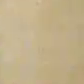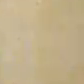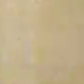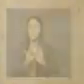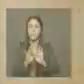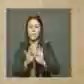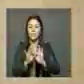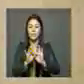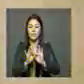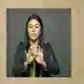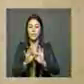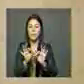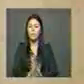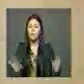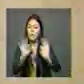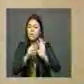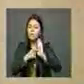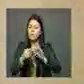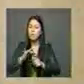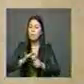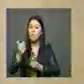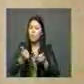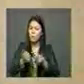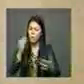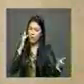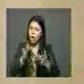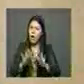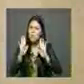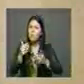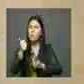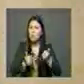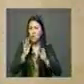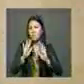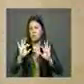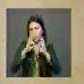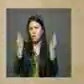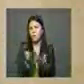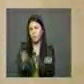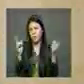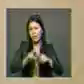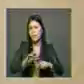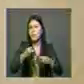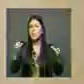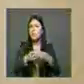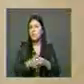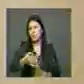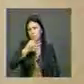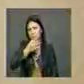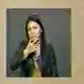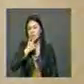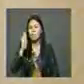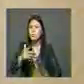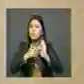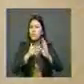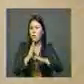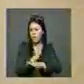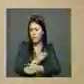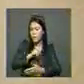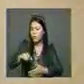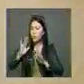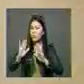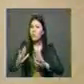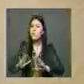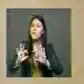normas analógicamente aplicables al contrato solemne de parejas o familias del mismo sexo con relación al contrato de matrimonio de